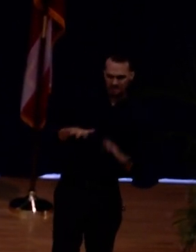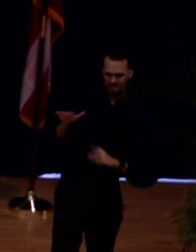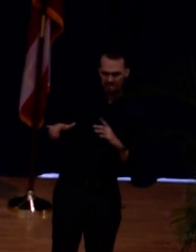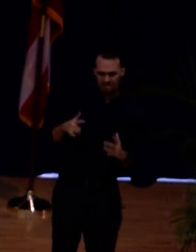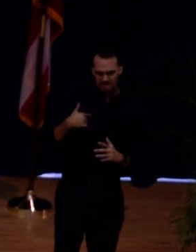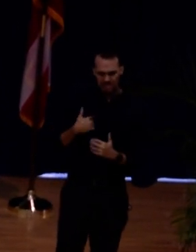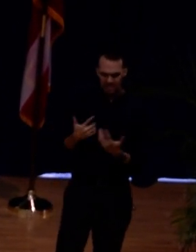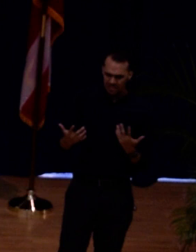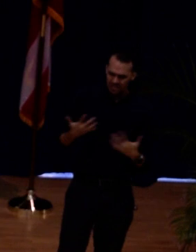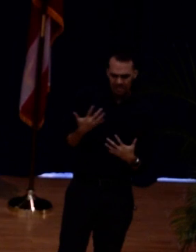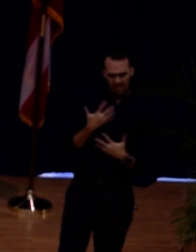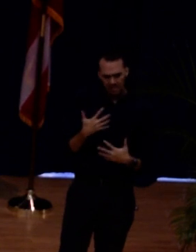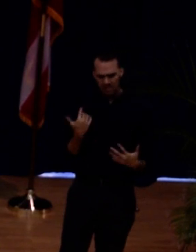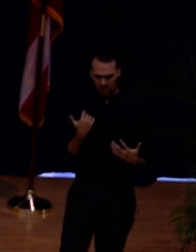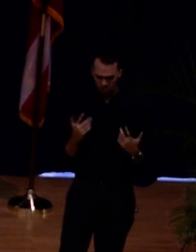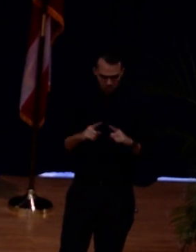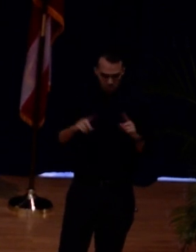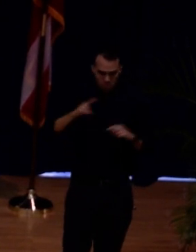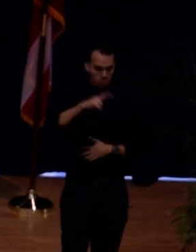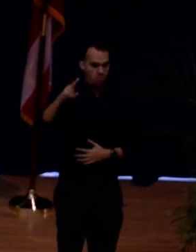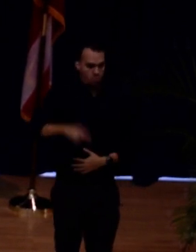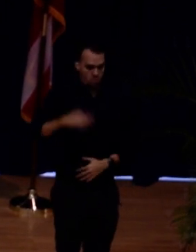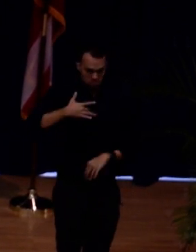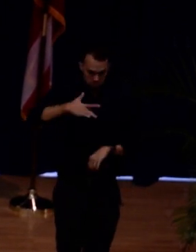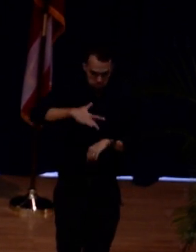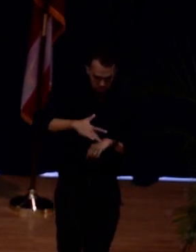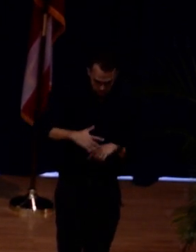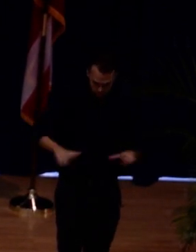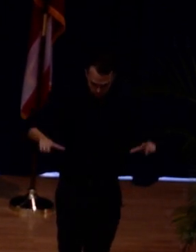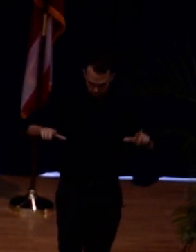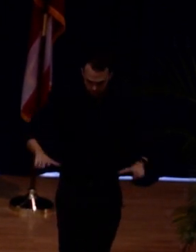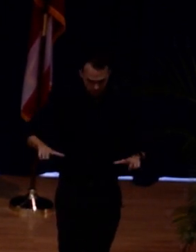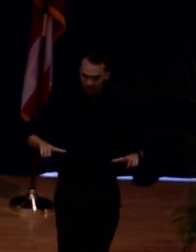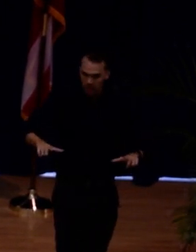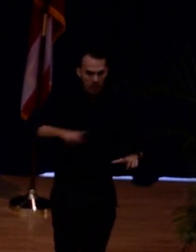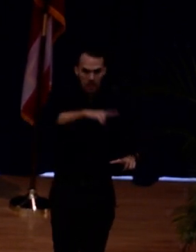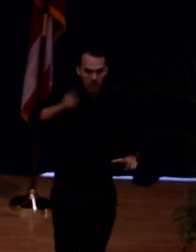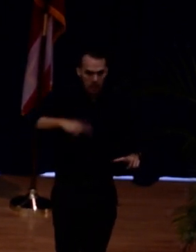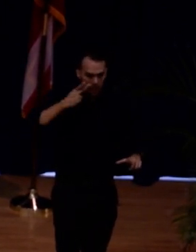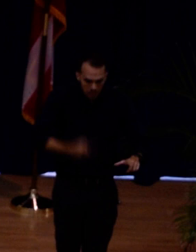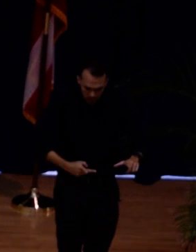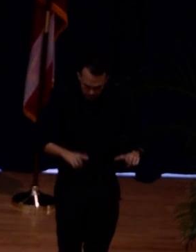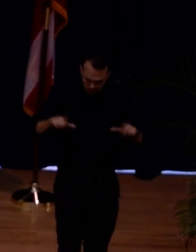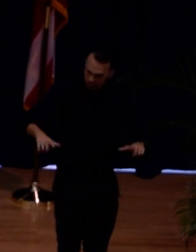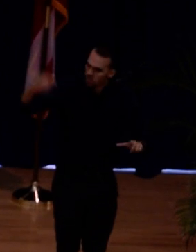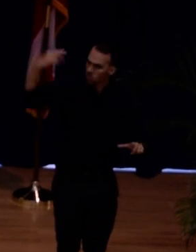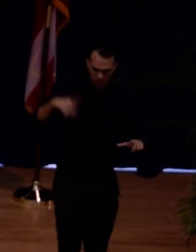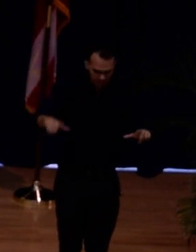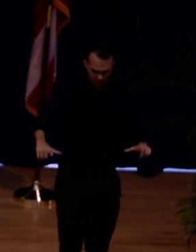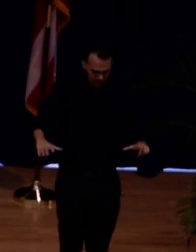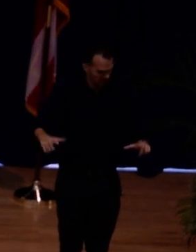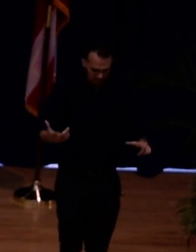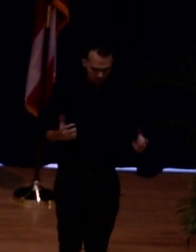tal vez nunca en su vida habían tenido en la mano una placa solar, una batería. Y uno de esos días que fuimos a entregar